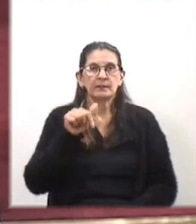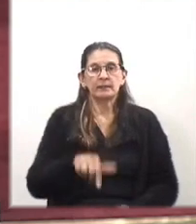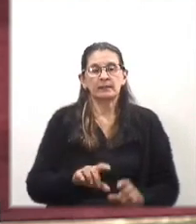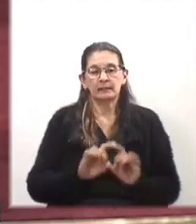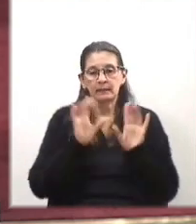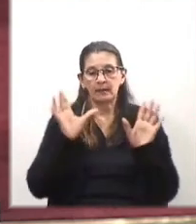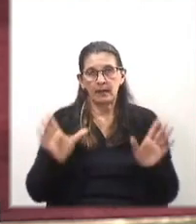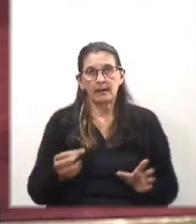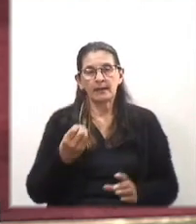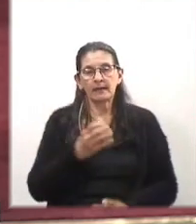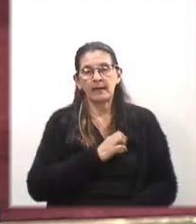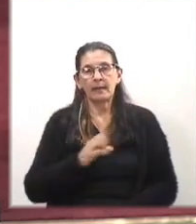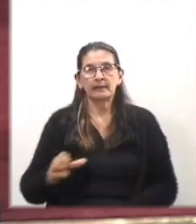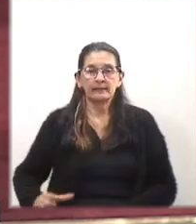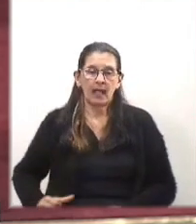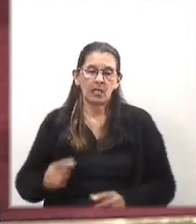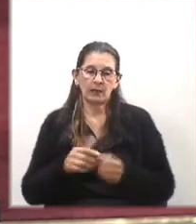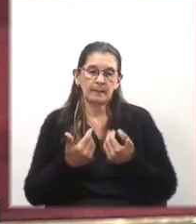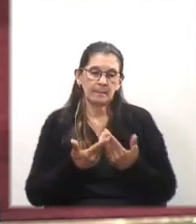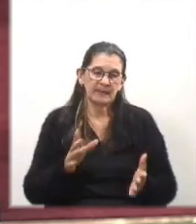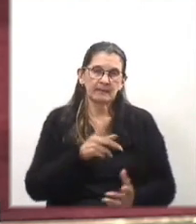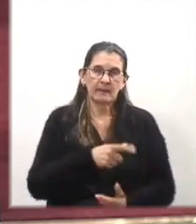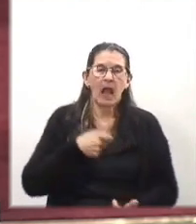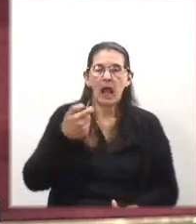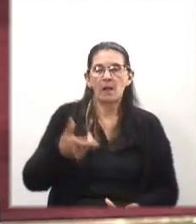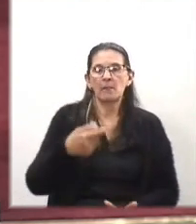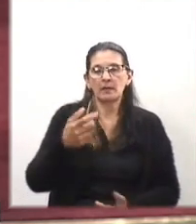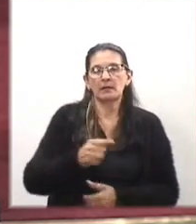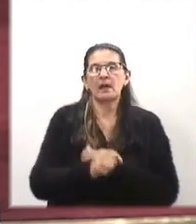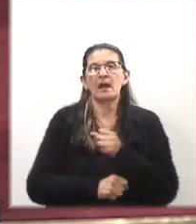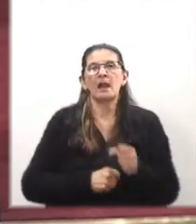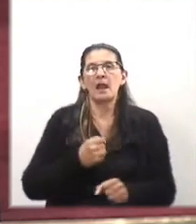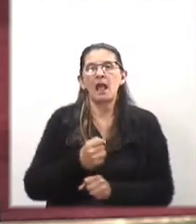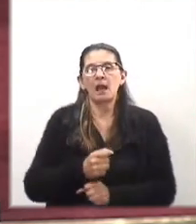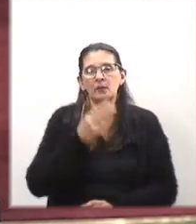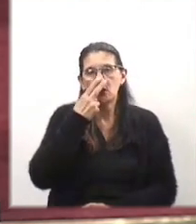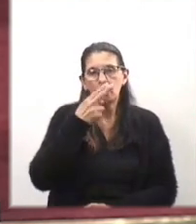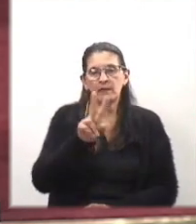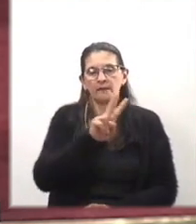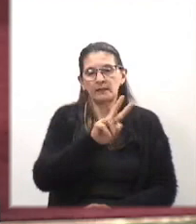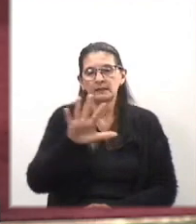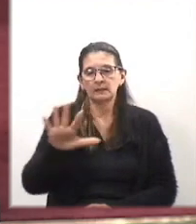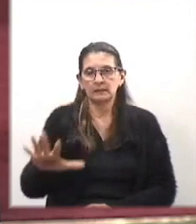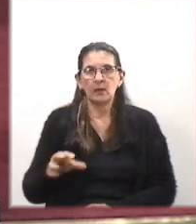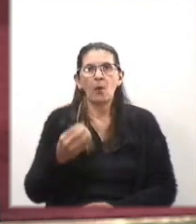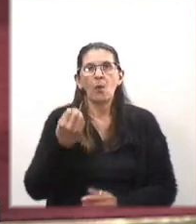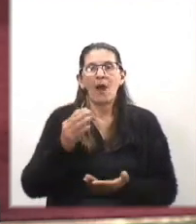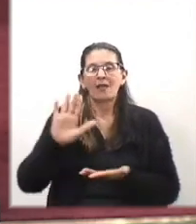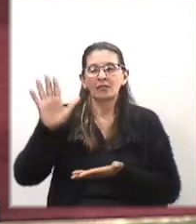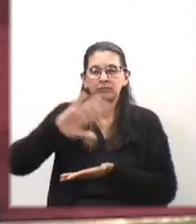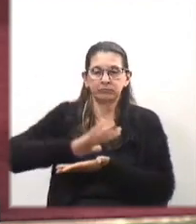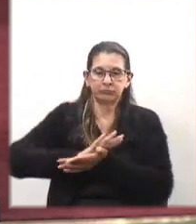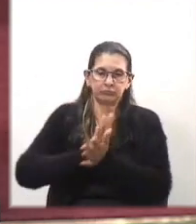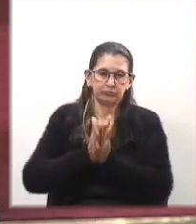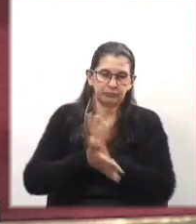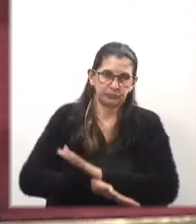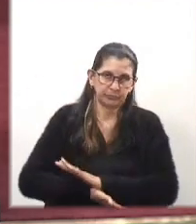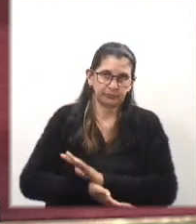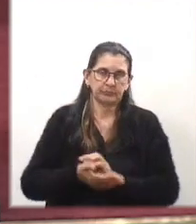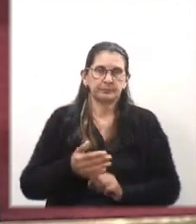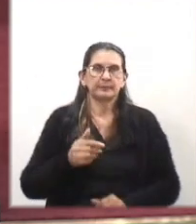claramente hará que el Estado comience a aportar recién en el 2025, una vez vaciada la reserva de la